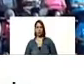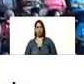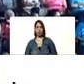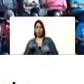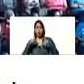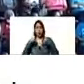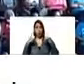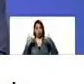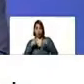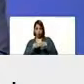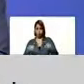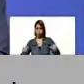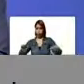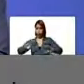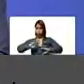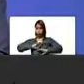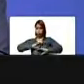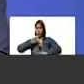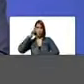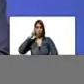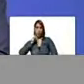La Guaira es territorio bolivariano.